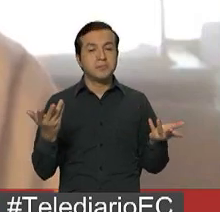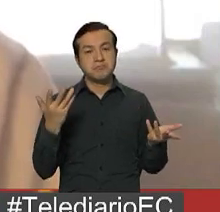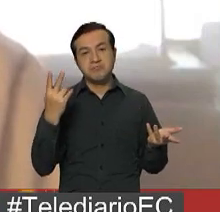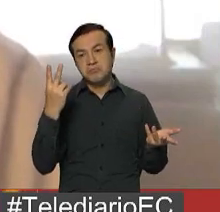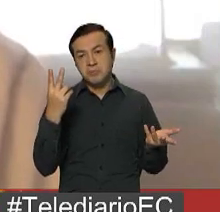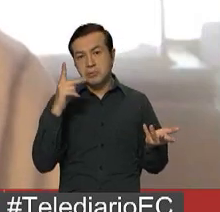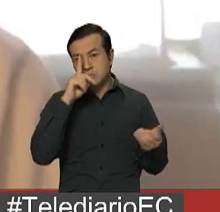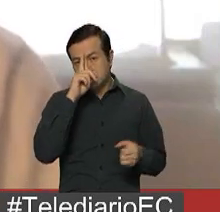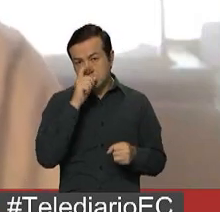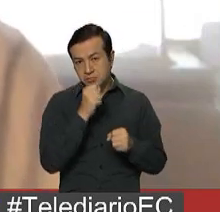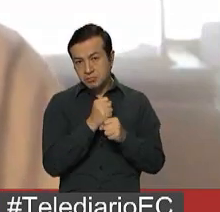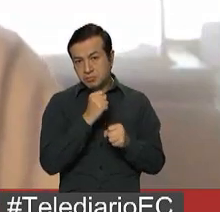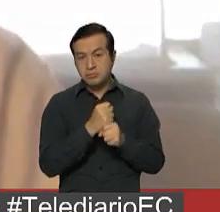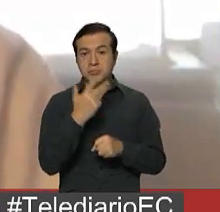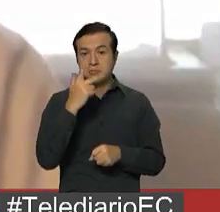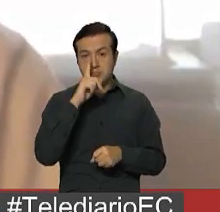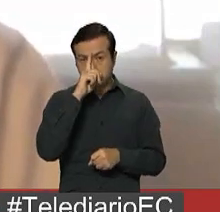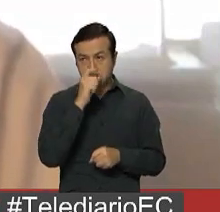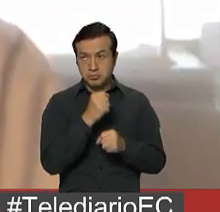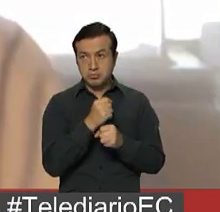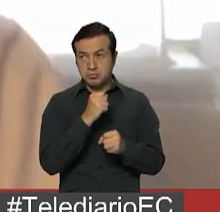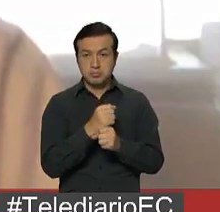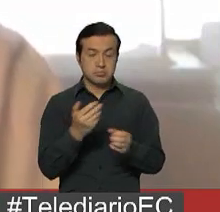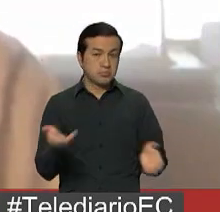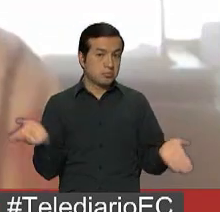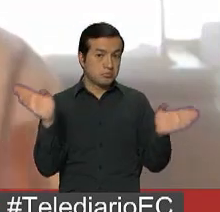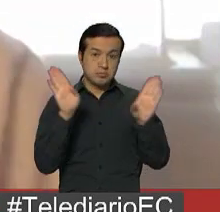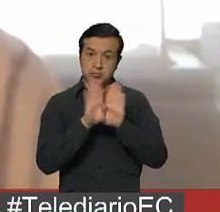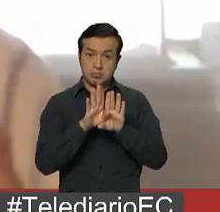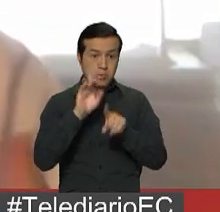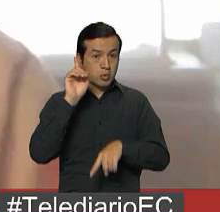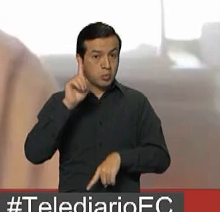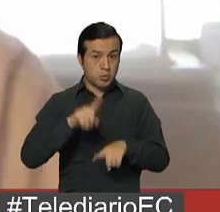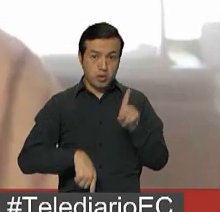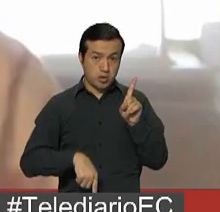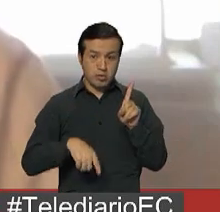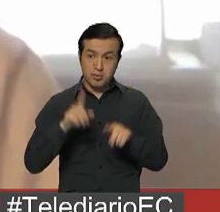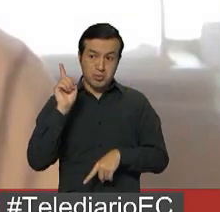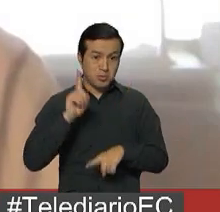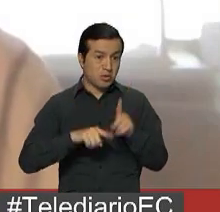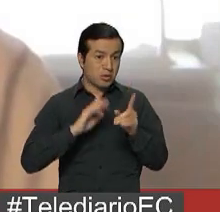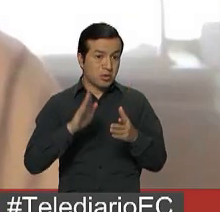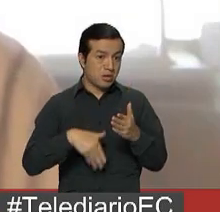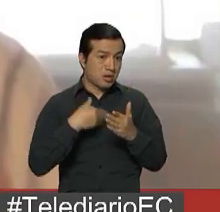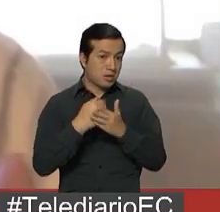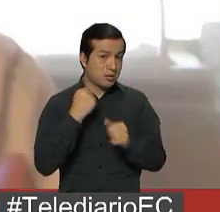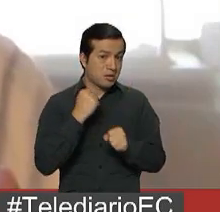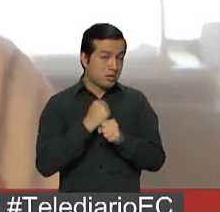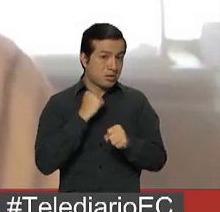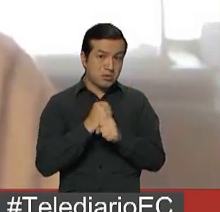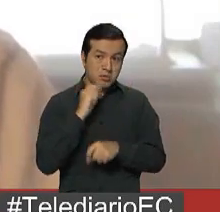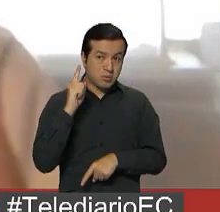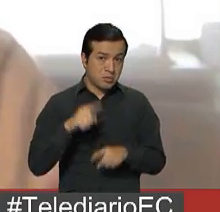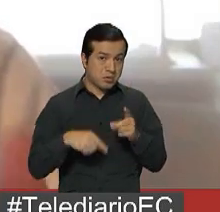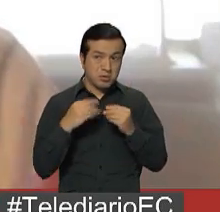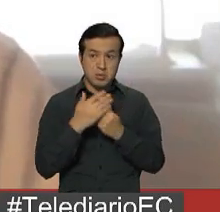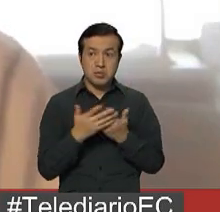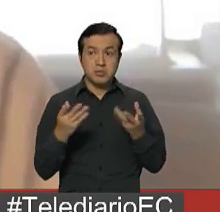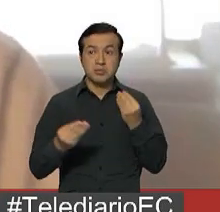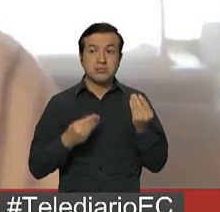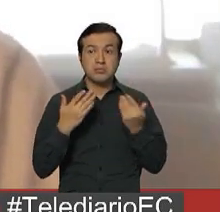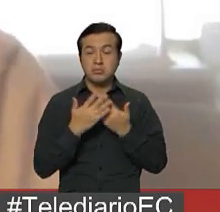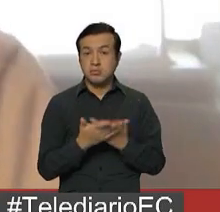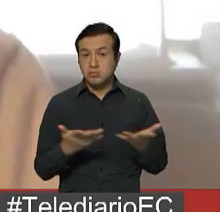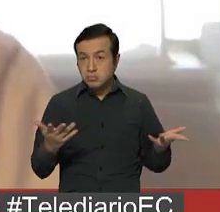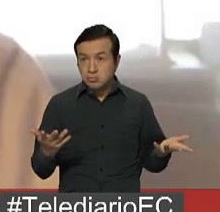o tres empleados que si usted cierra porque no puede físicamente usted tiene que mantener el confinamiento y entonces usted no